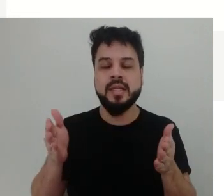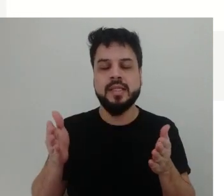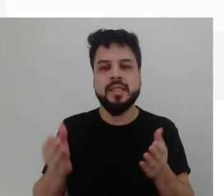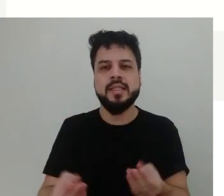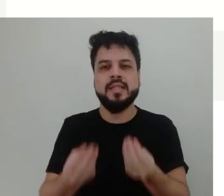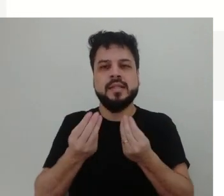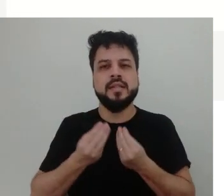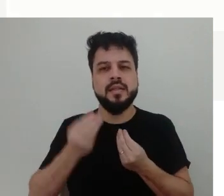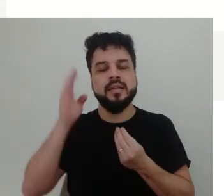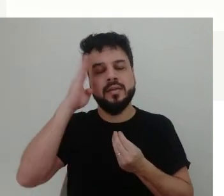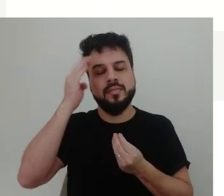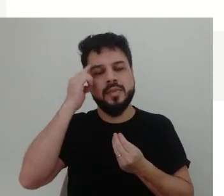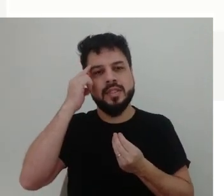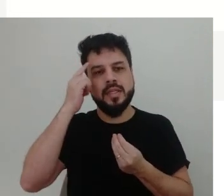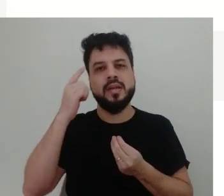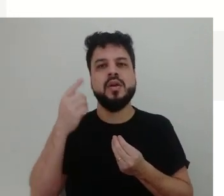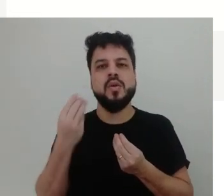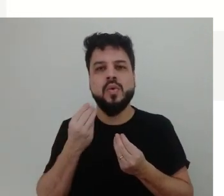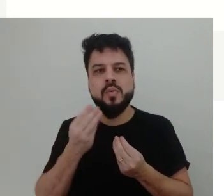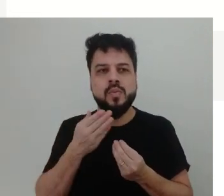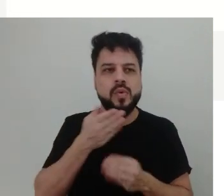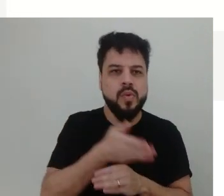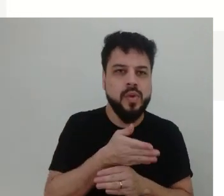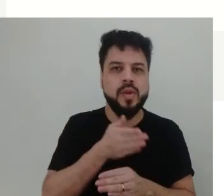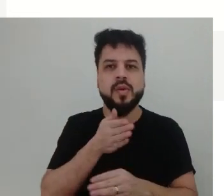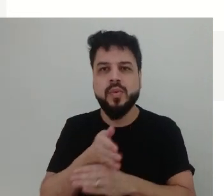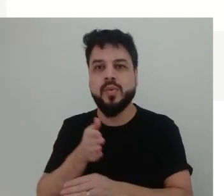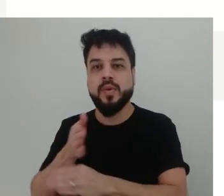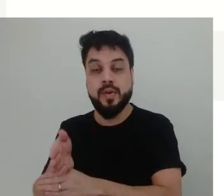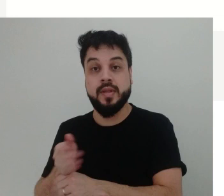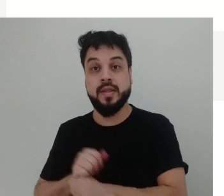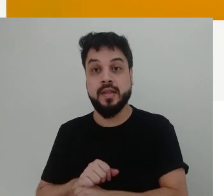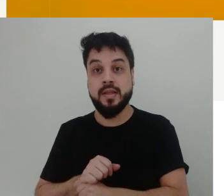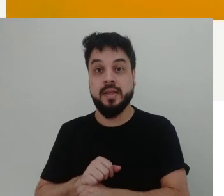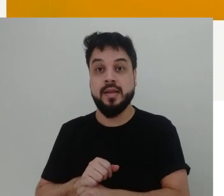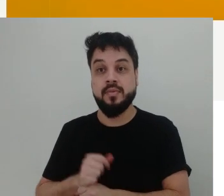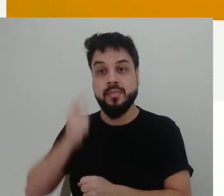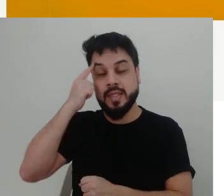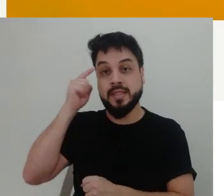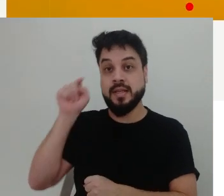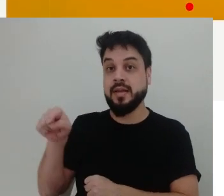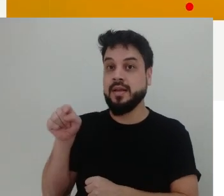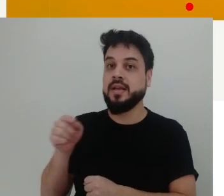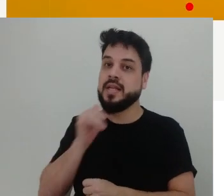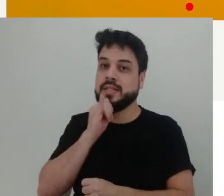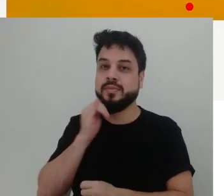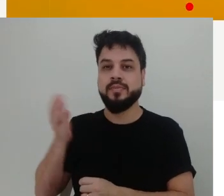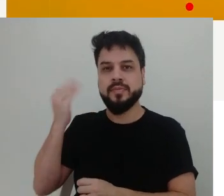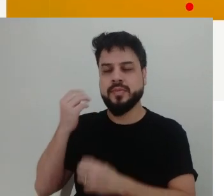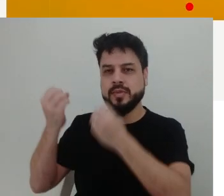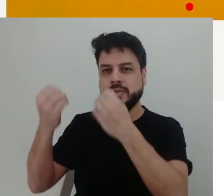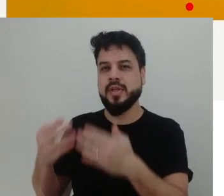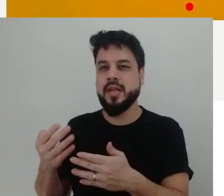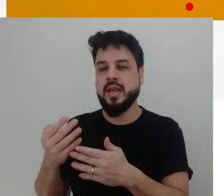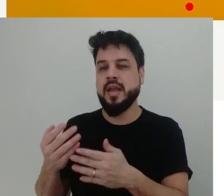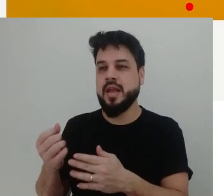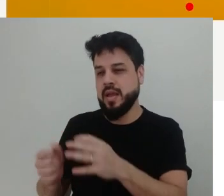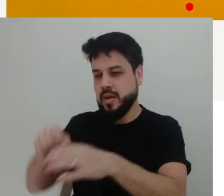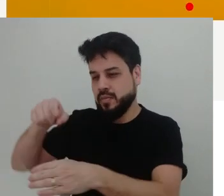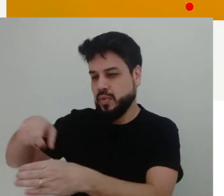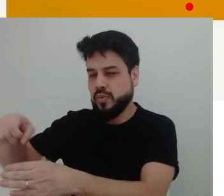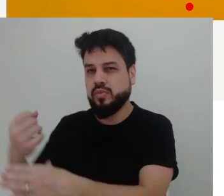Muito obrigada, Celeste. Excelente. Paramos num tempo bastante